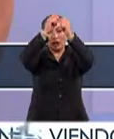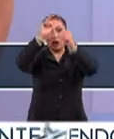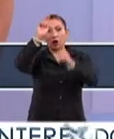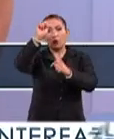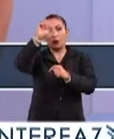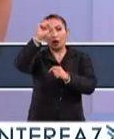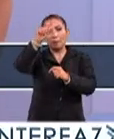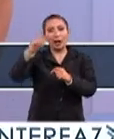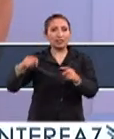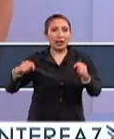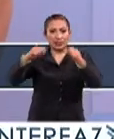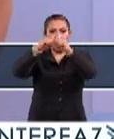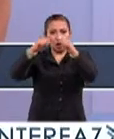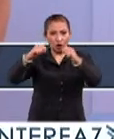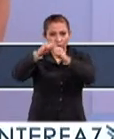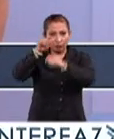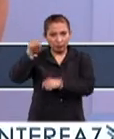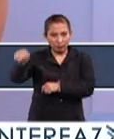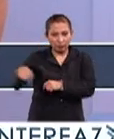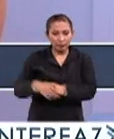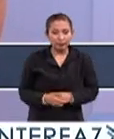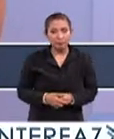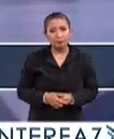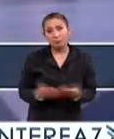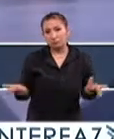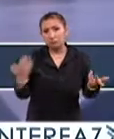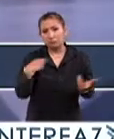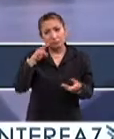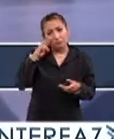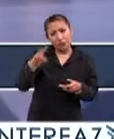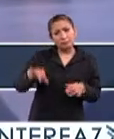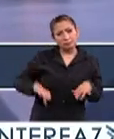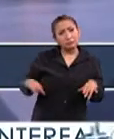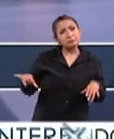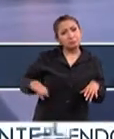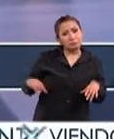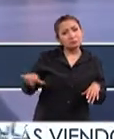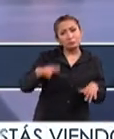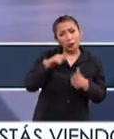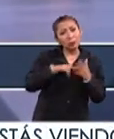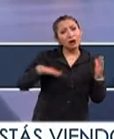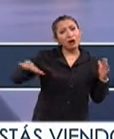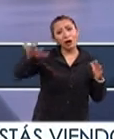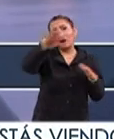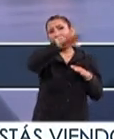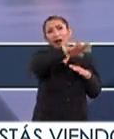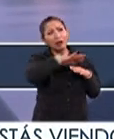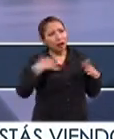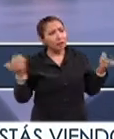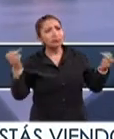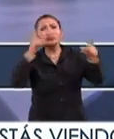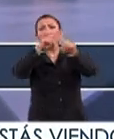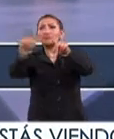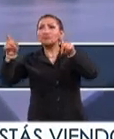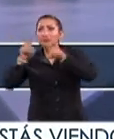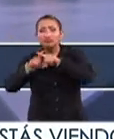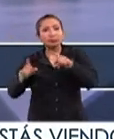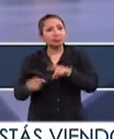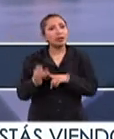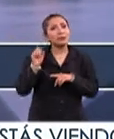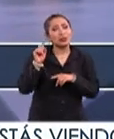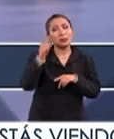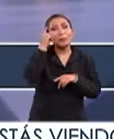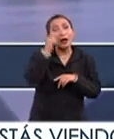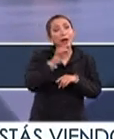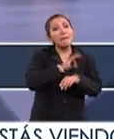UNAM Tlatelolco y quedó muy interesante el espacio, porque es un espacio muy versátil, justamente